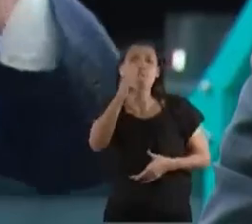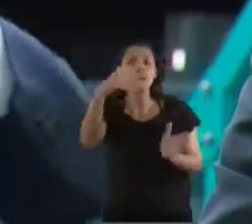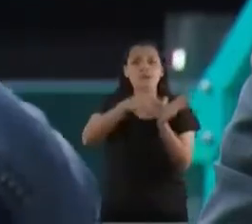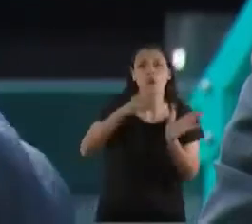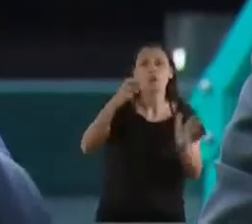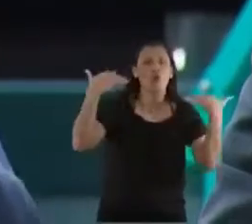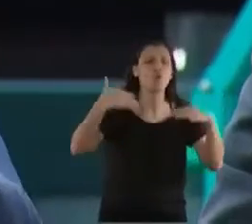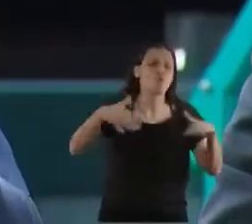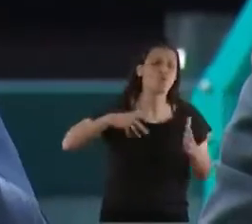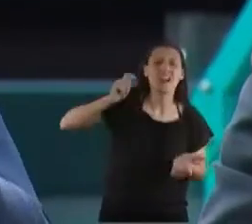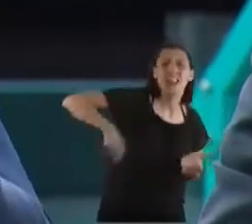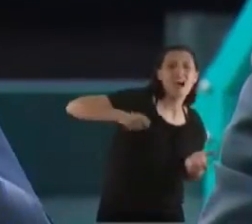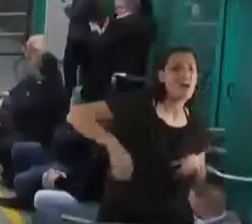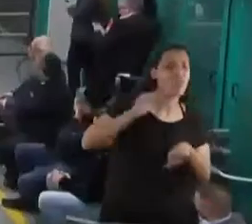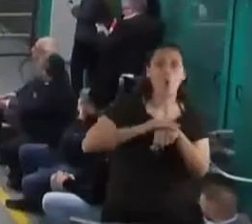de dólares con el fondo.